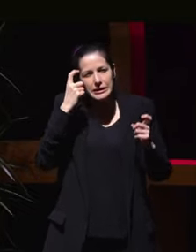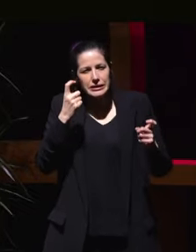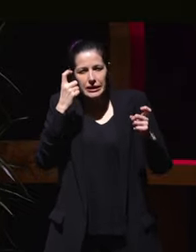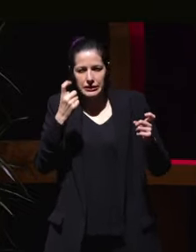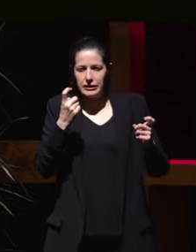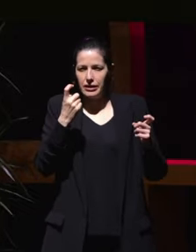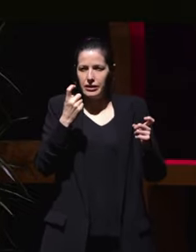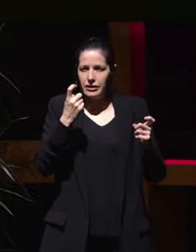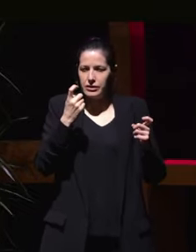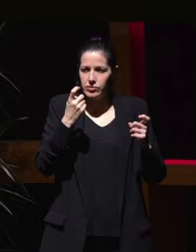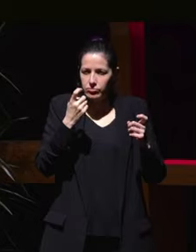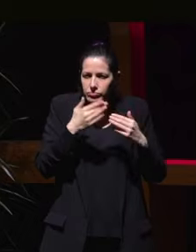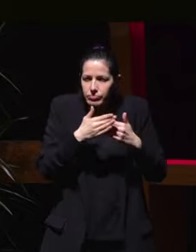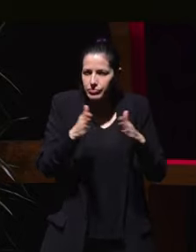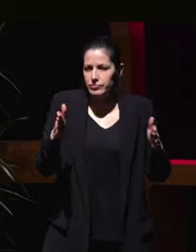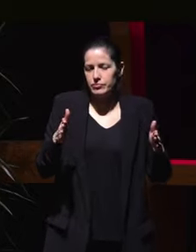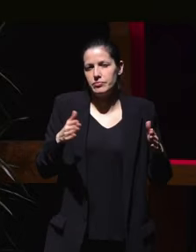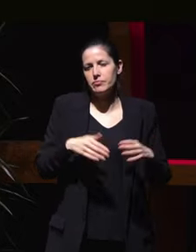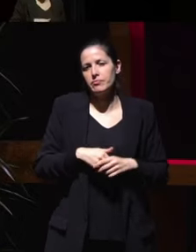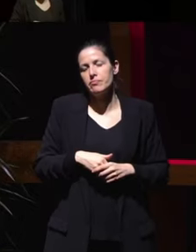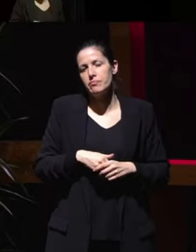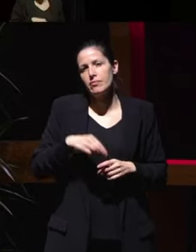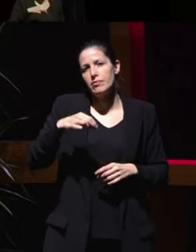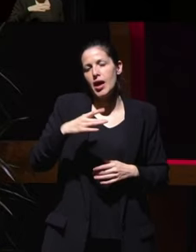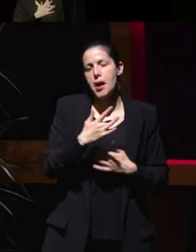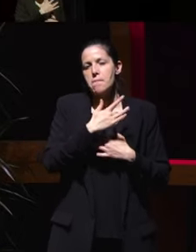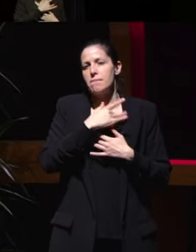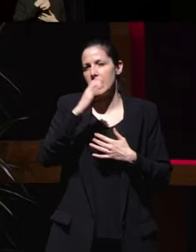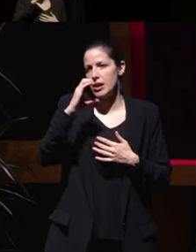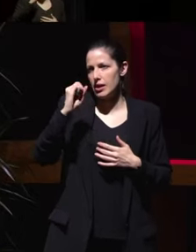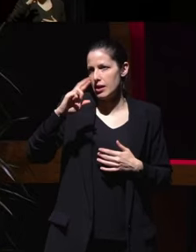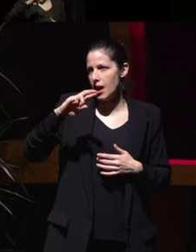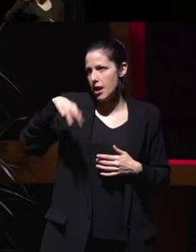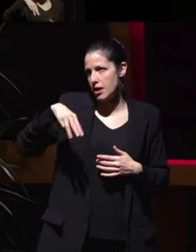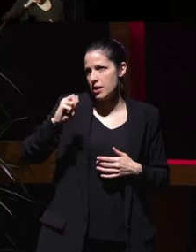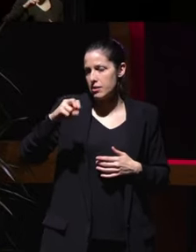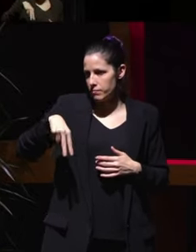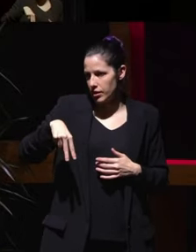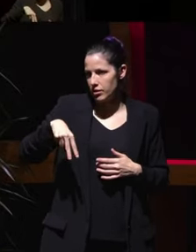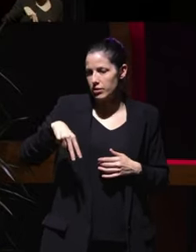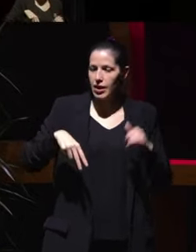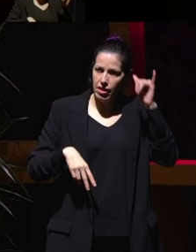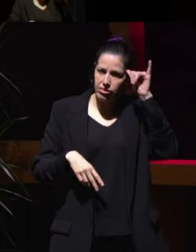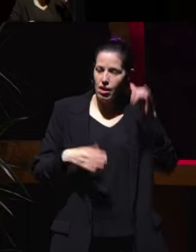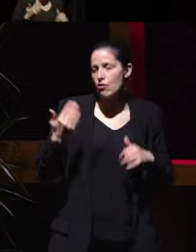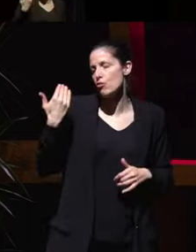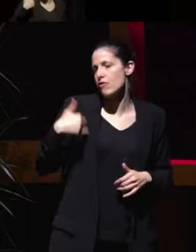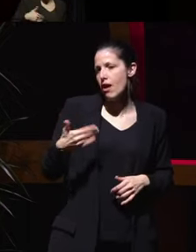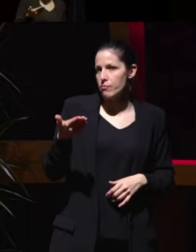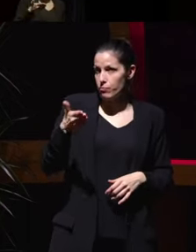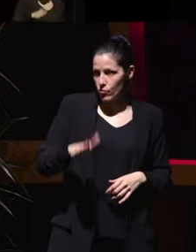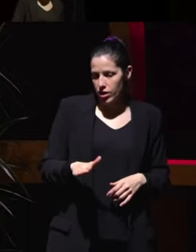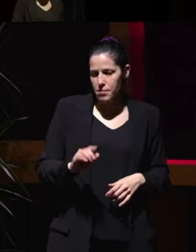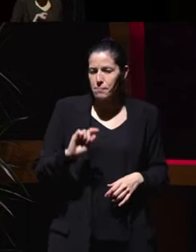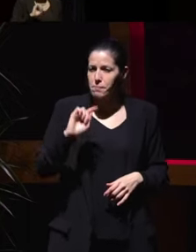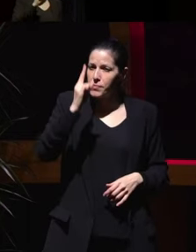é o que é o xornalismo deportivo. Esta muller, Mari Carmen Izquierdo, que xa ten falecido, foi a primeira muller en informar, xa